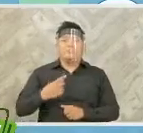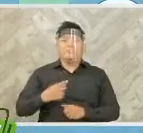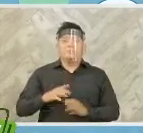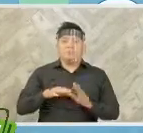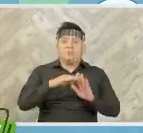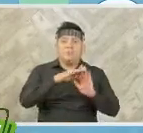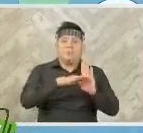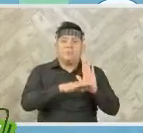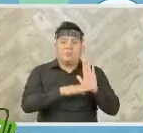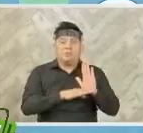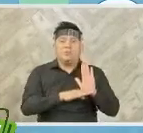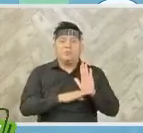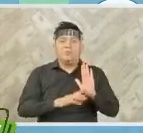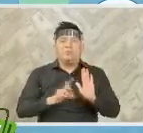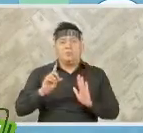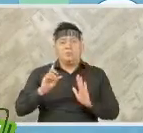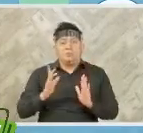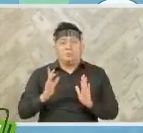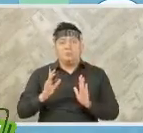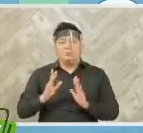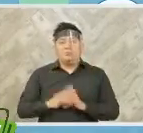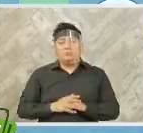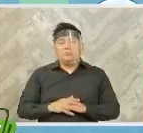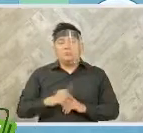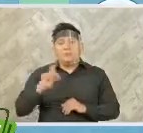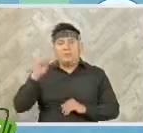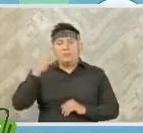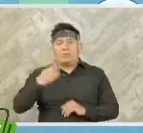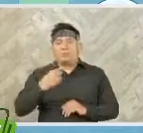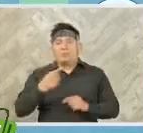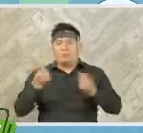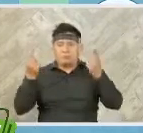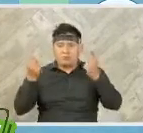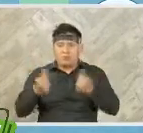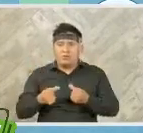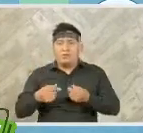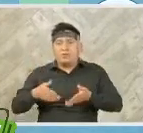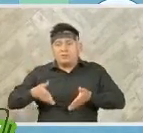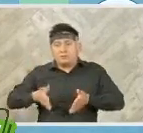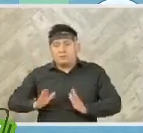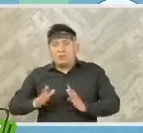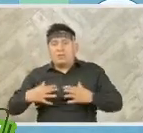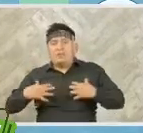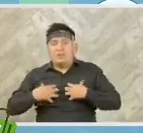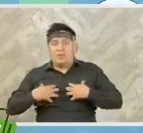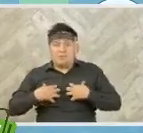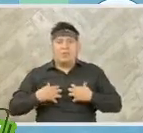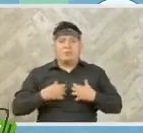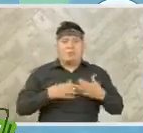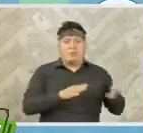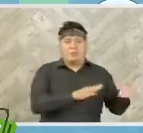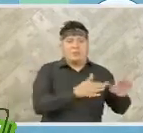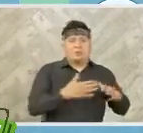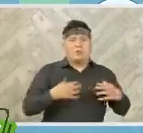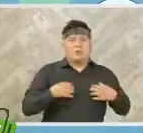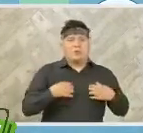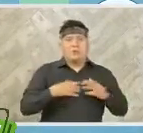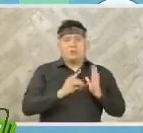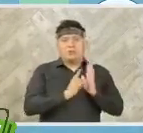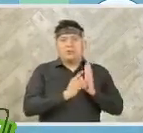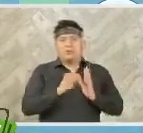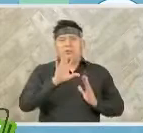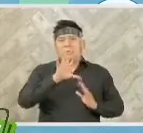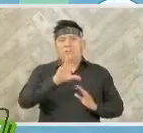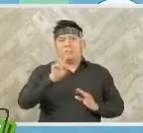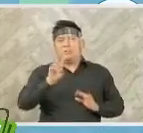política pública de control de natalidad de felinos y caninos, a través del decreto 587